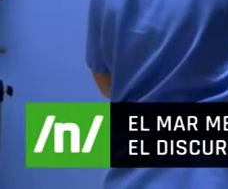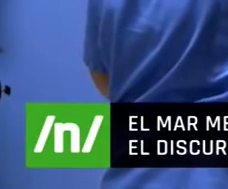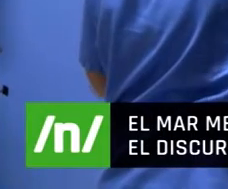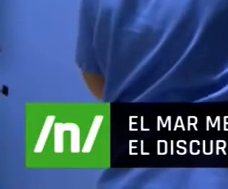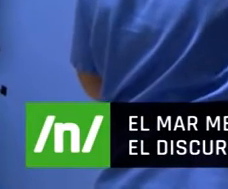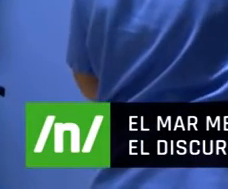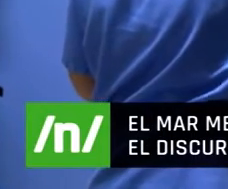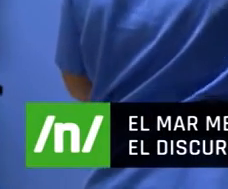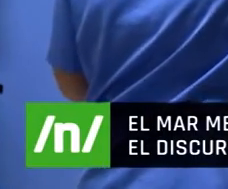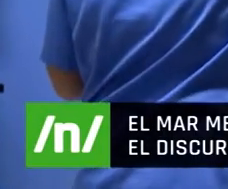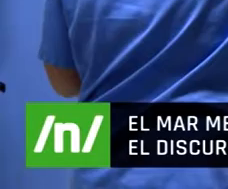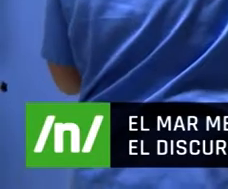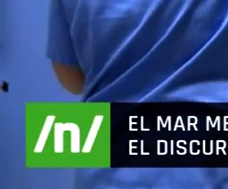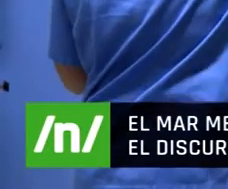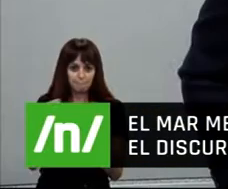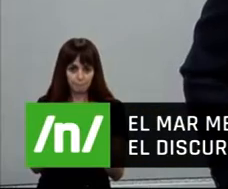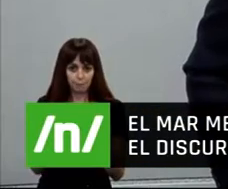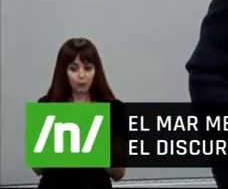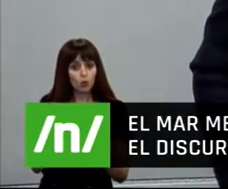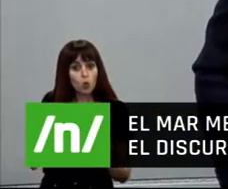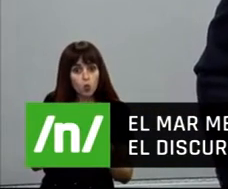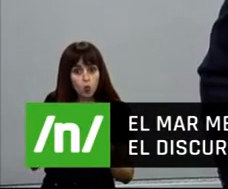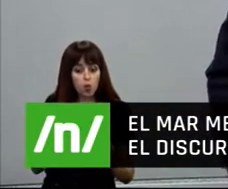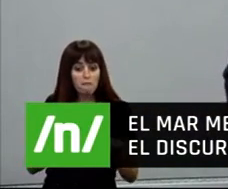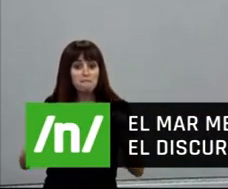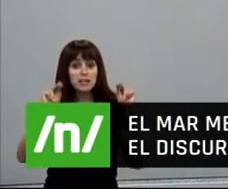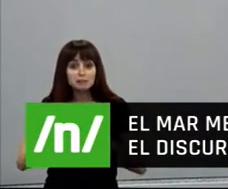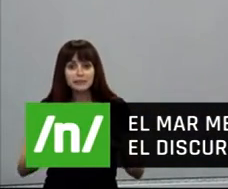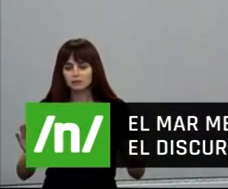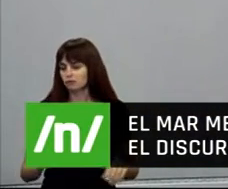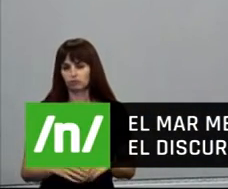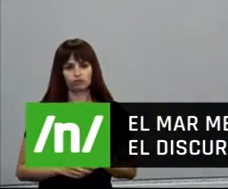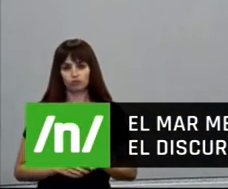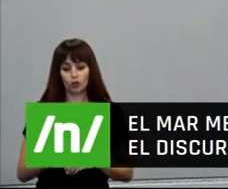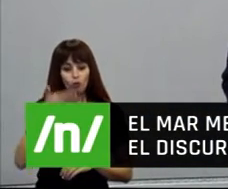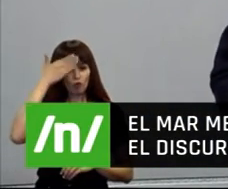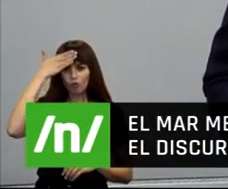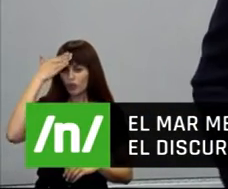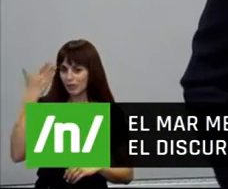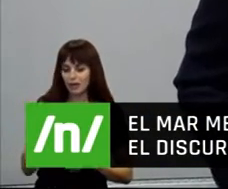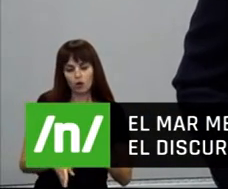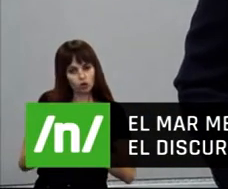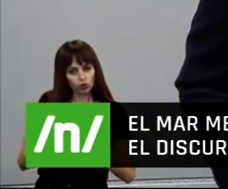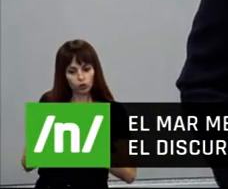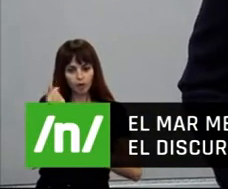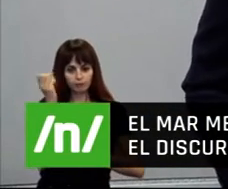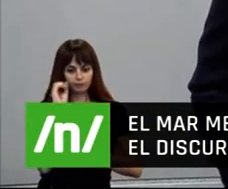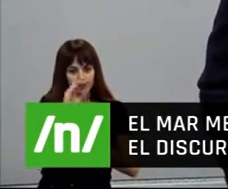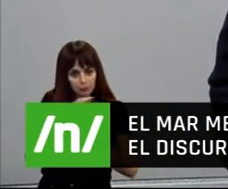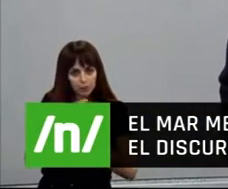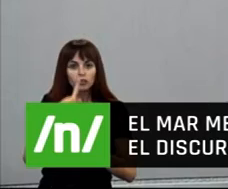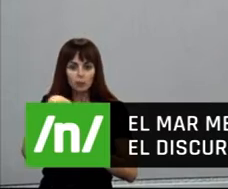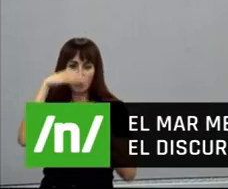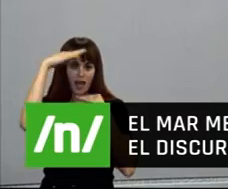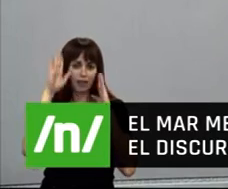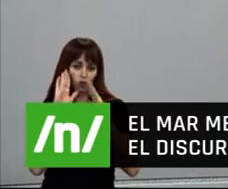primaria. Se crearán 200 nuevas plazas de médicos y enfermeros. Es fundamental seguir invirtiendo y reforzando la atención primaria.